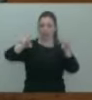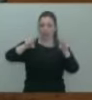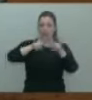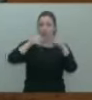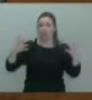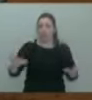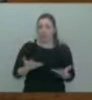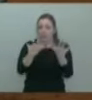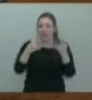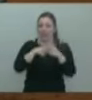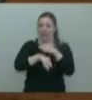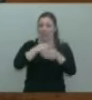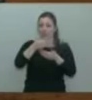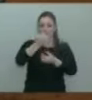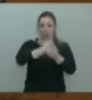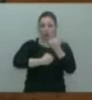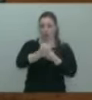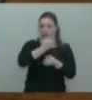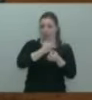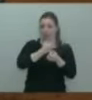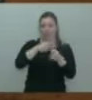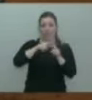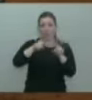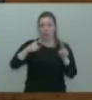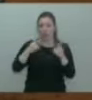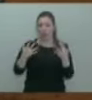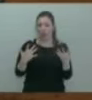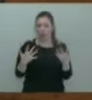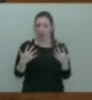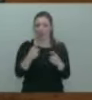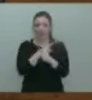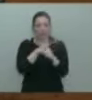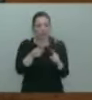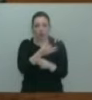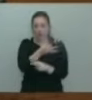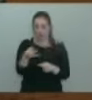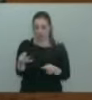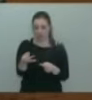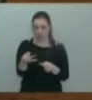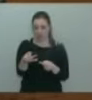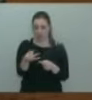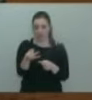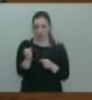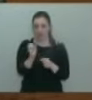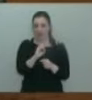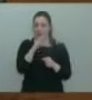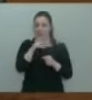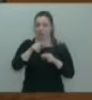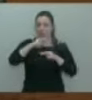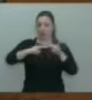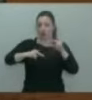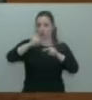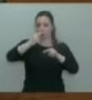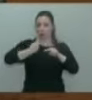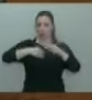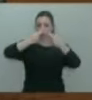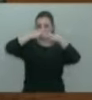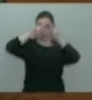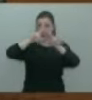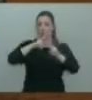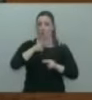ni una gestión más económica, ni más ágil, ni más eficiente de la construcción del Hospital del Nuevo